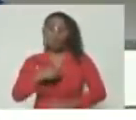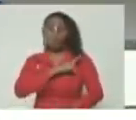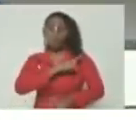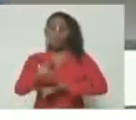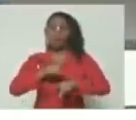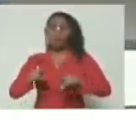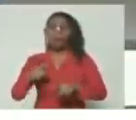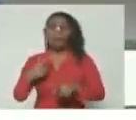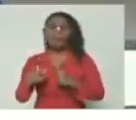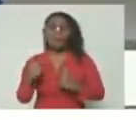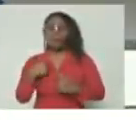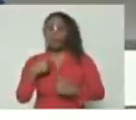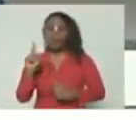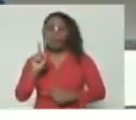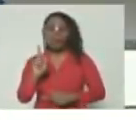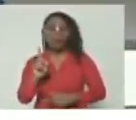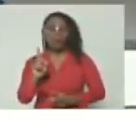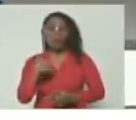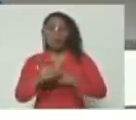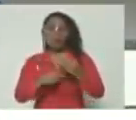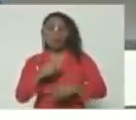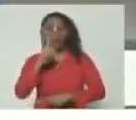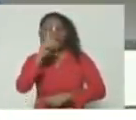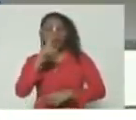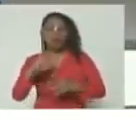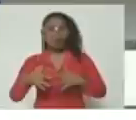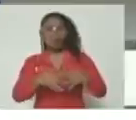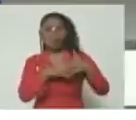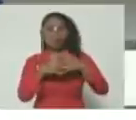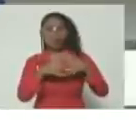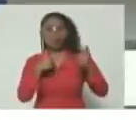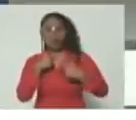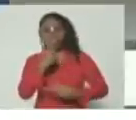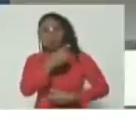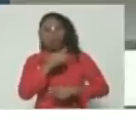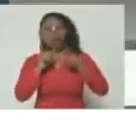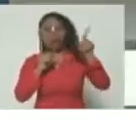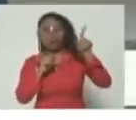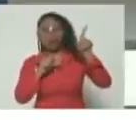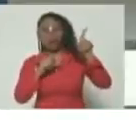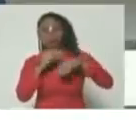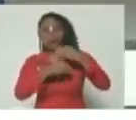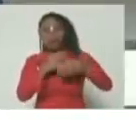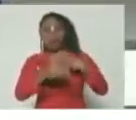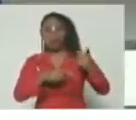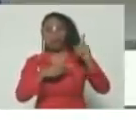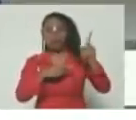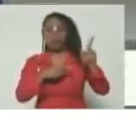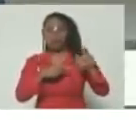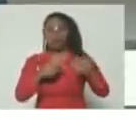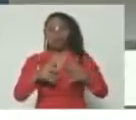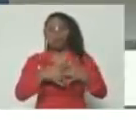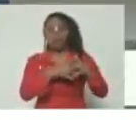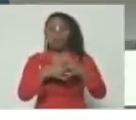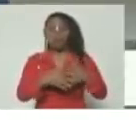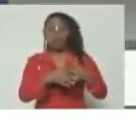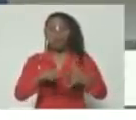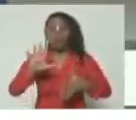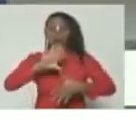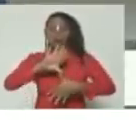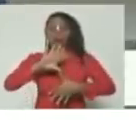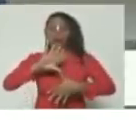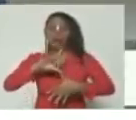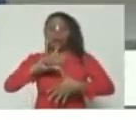pero si yo no me formé en Harvard ni en West Point, ¿cómo voy a ser un dictador? Allá es donde se forman los dictadores de América Latina y el Caribe.